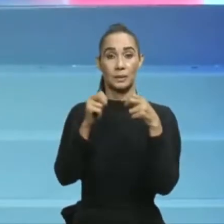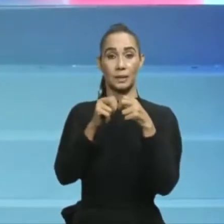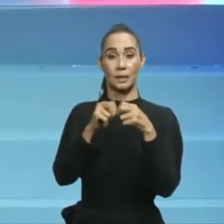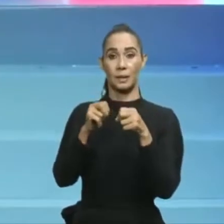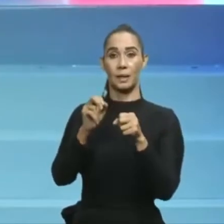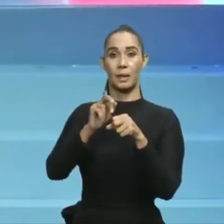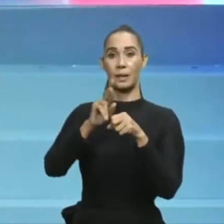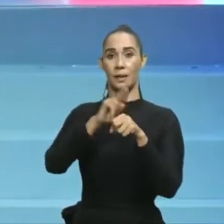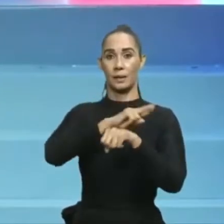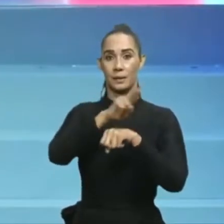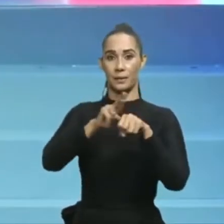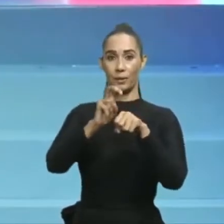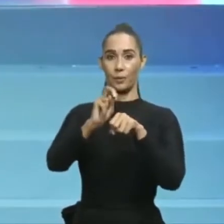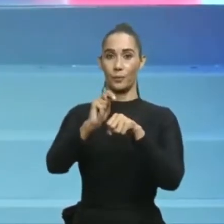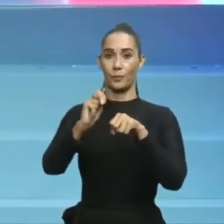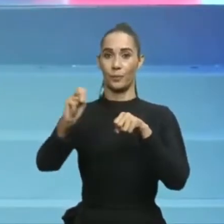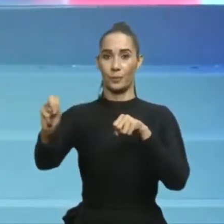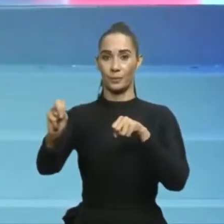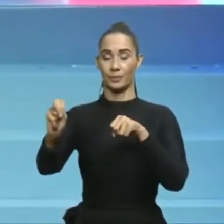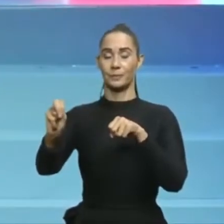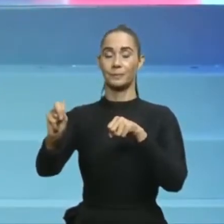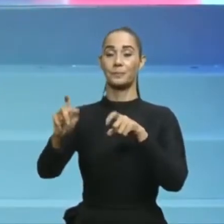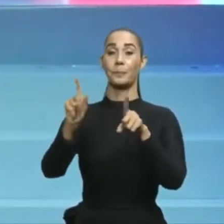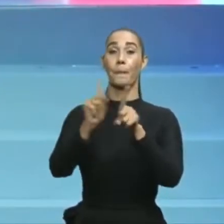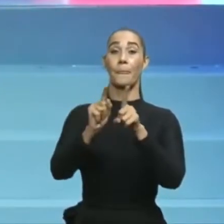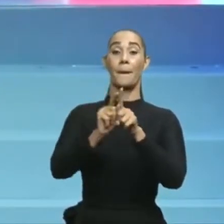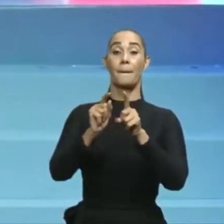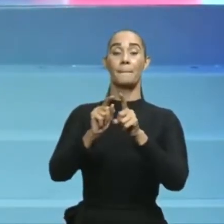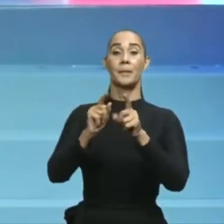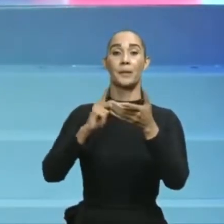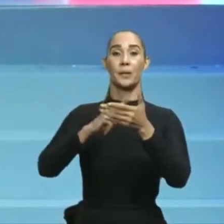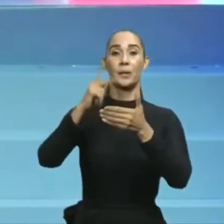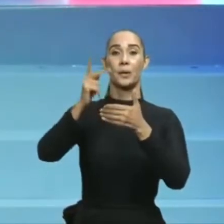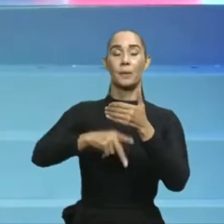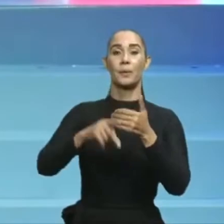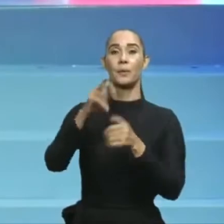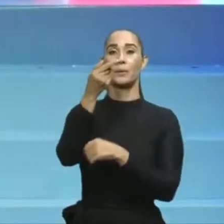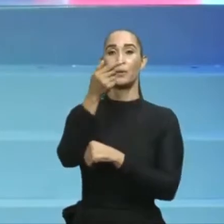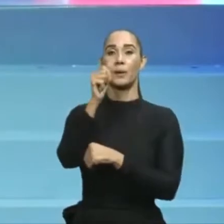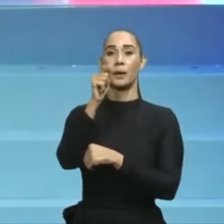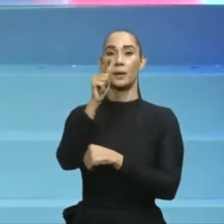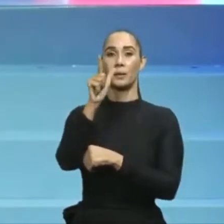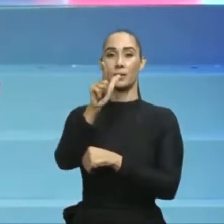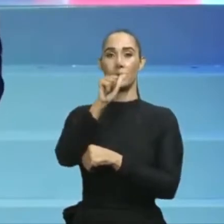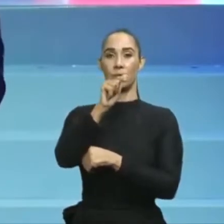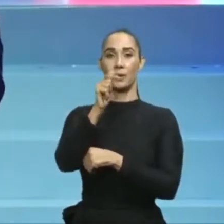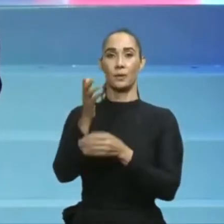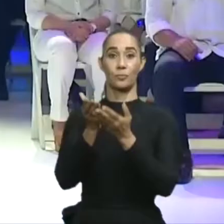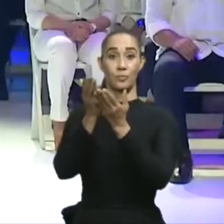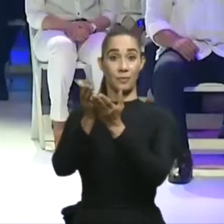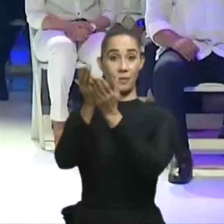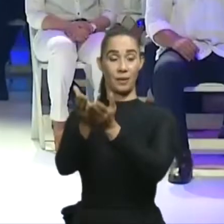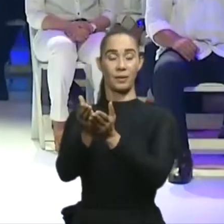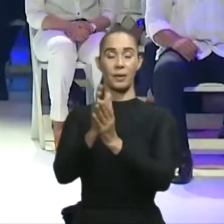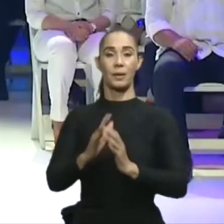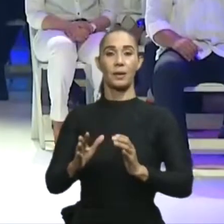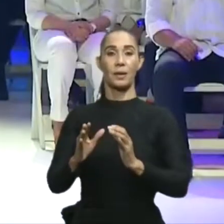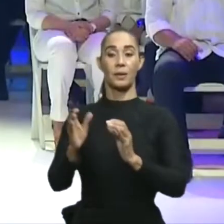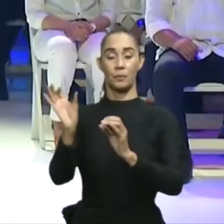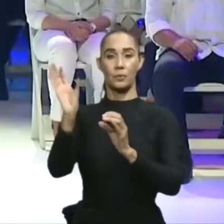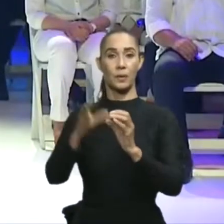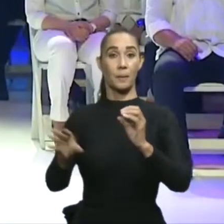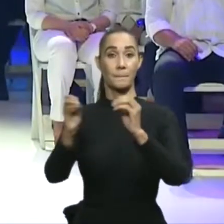región norte además está ubicado también el proyecto de astilleros de barcos que creará más de 400 empleos directos